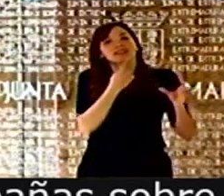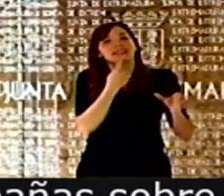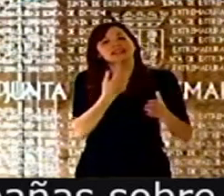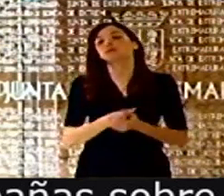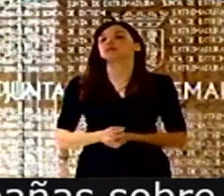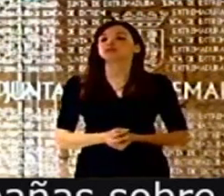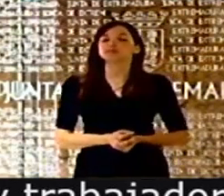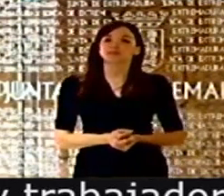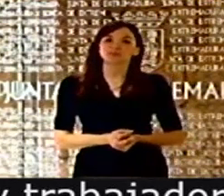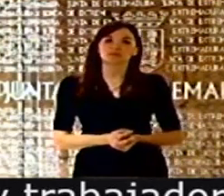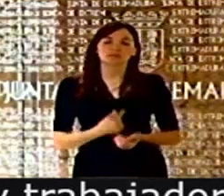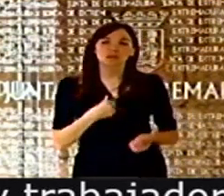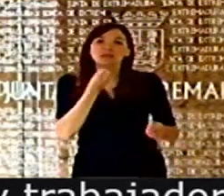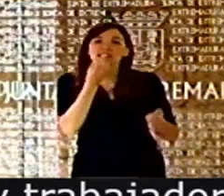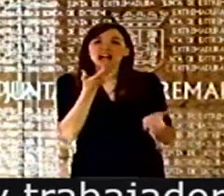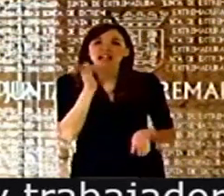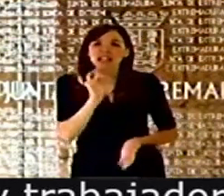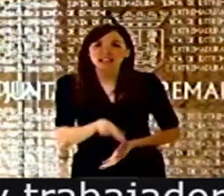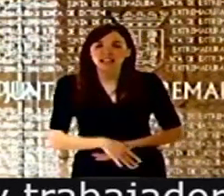mensaje le doy a quién?